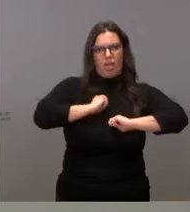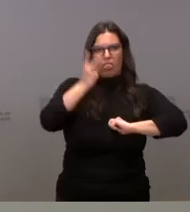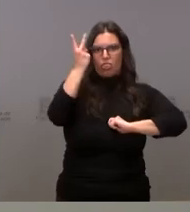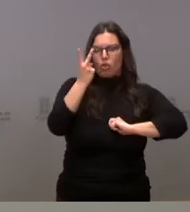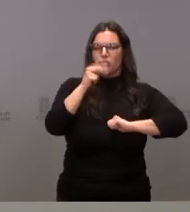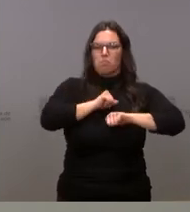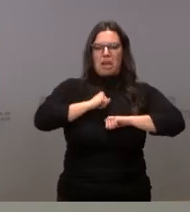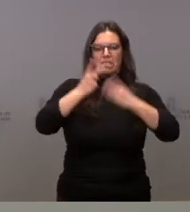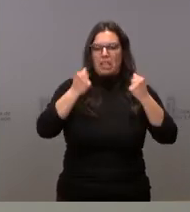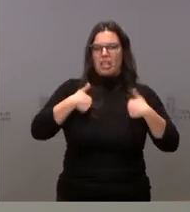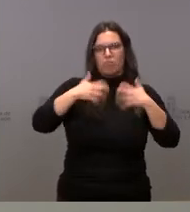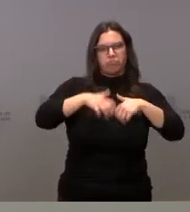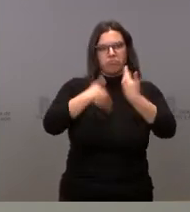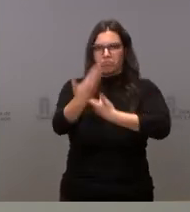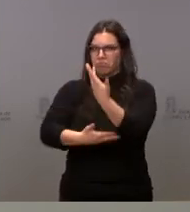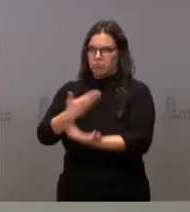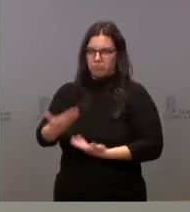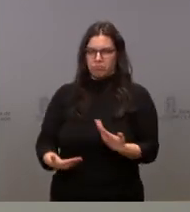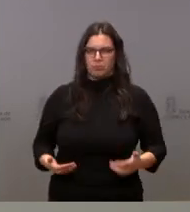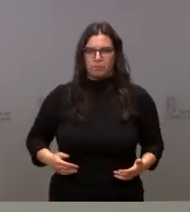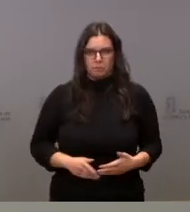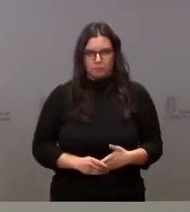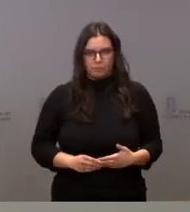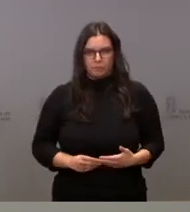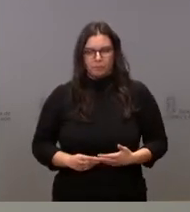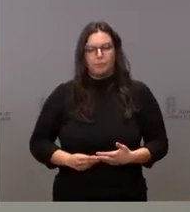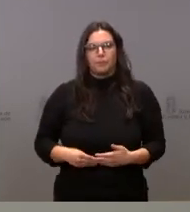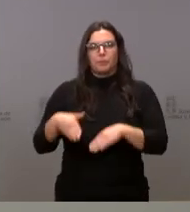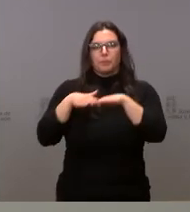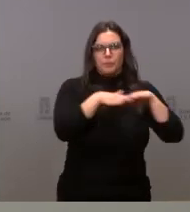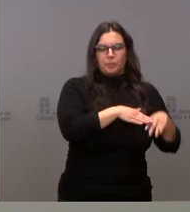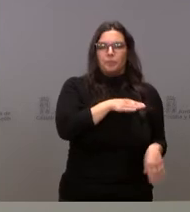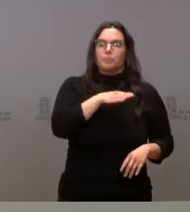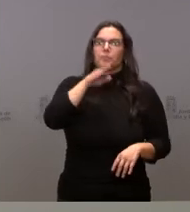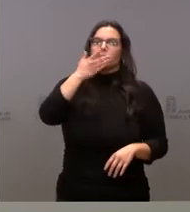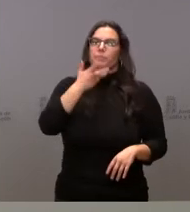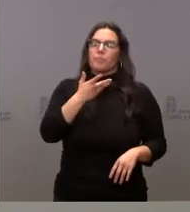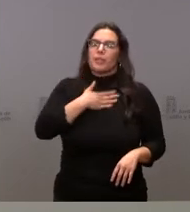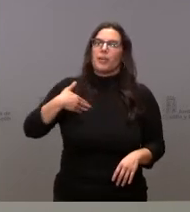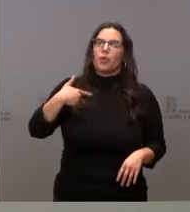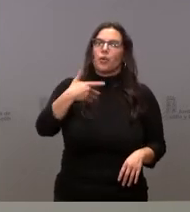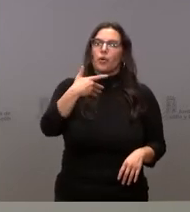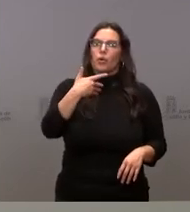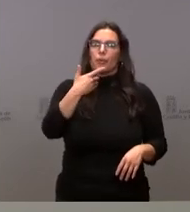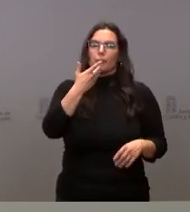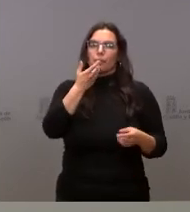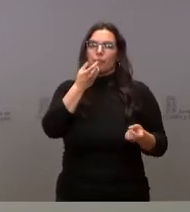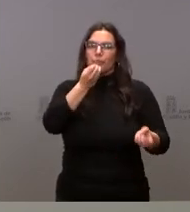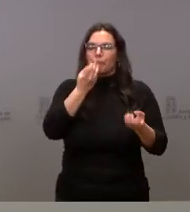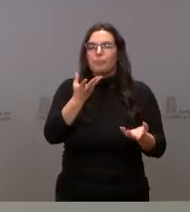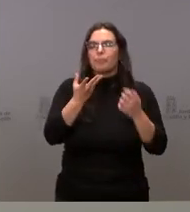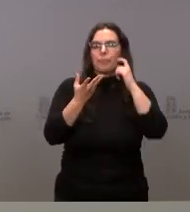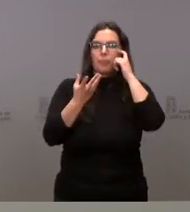parte de alta y el parte de baja en un solo acto por otra parte les vamos quiero conocer un pequeño algunos pequeños comentarios sobre lo